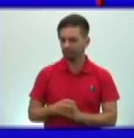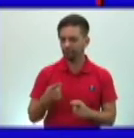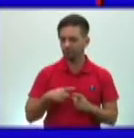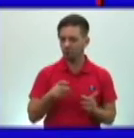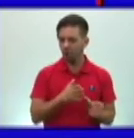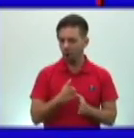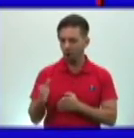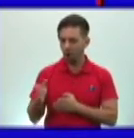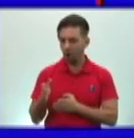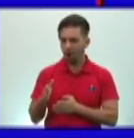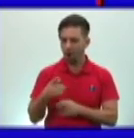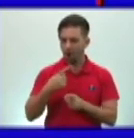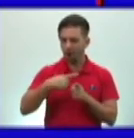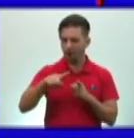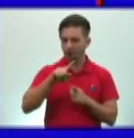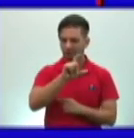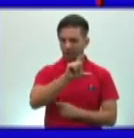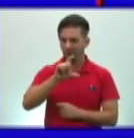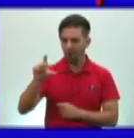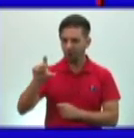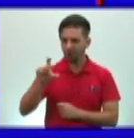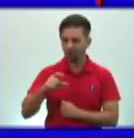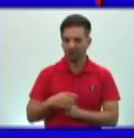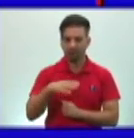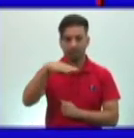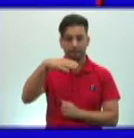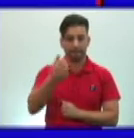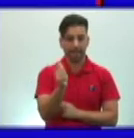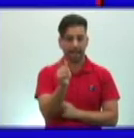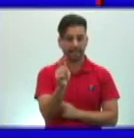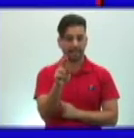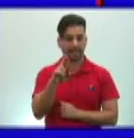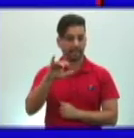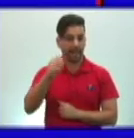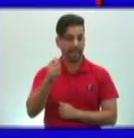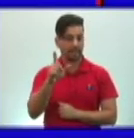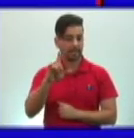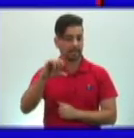concepto, que es el materialismo. Dice